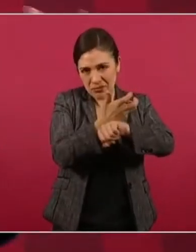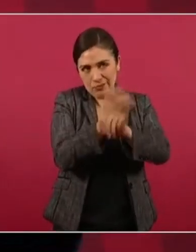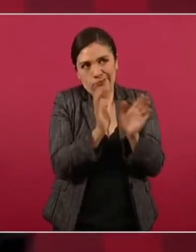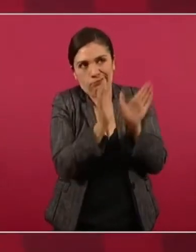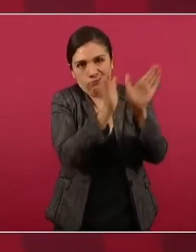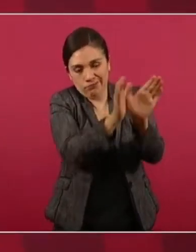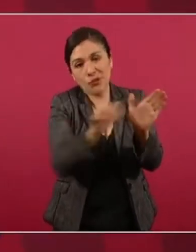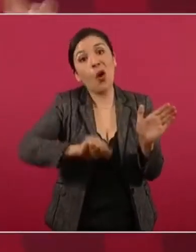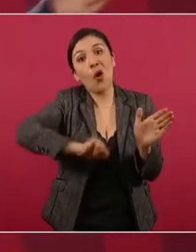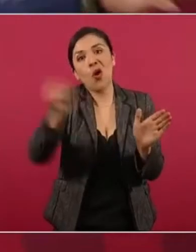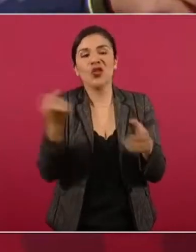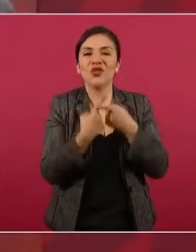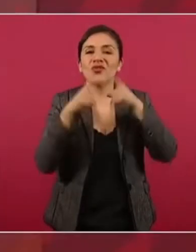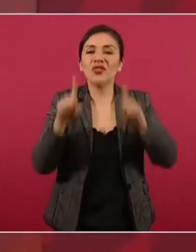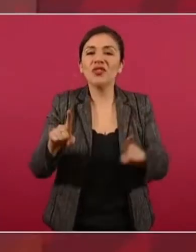las políticas